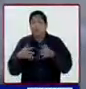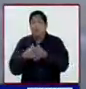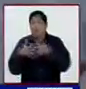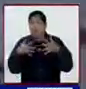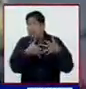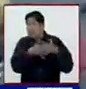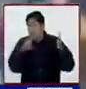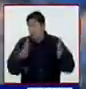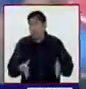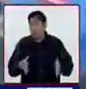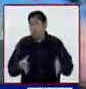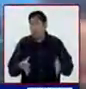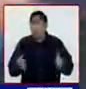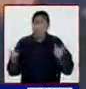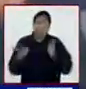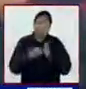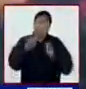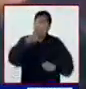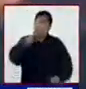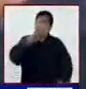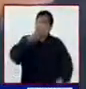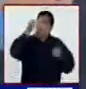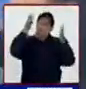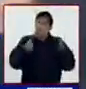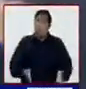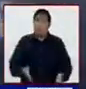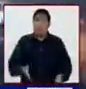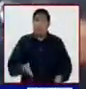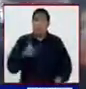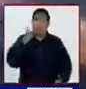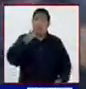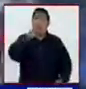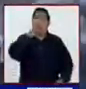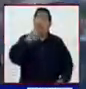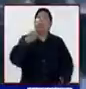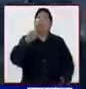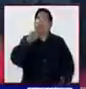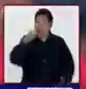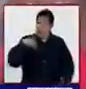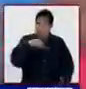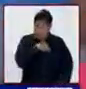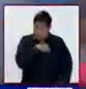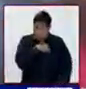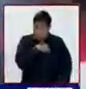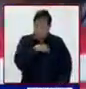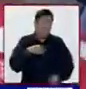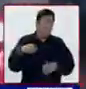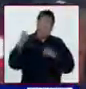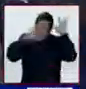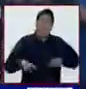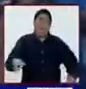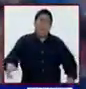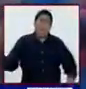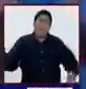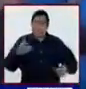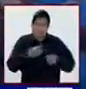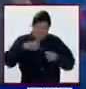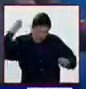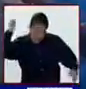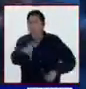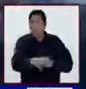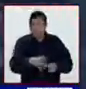y bloqueados, sino contra a la periodistas. Contra periodistas. Uno de nuestros periodistas hoy ha sido agredido,